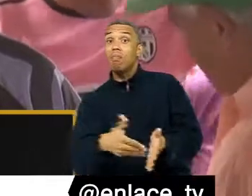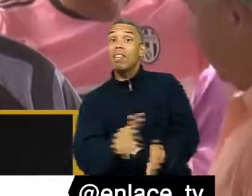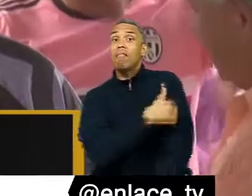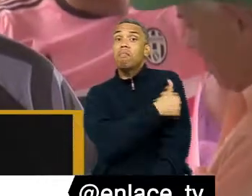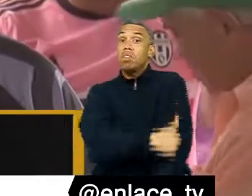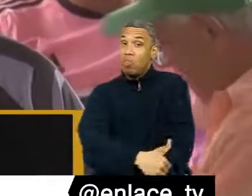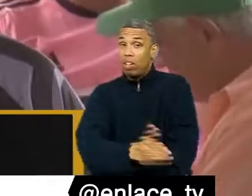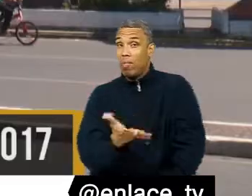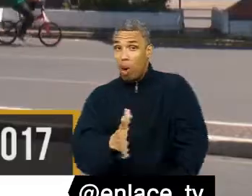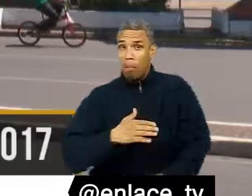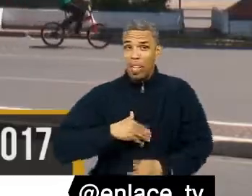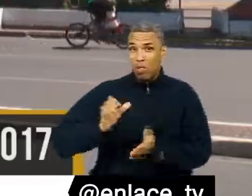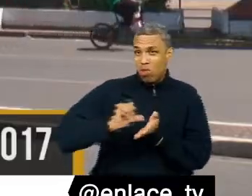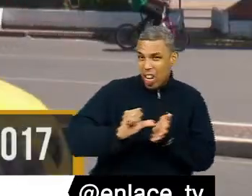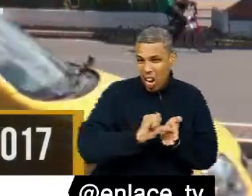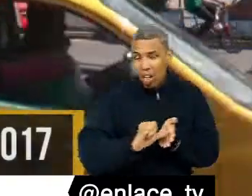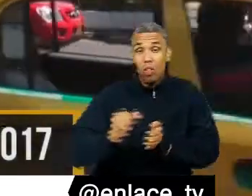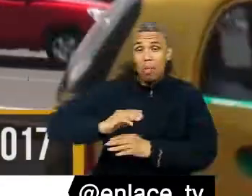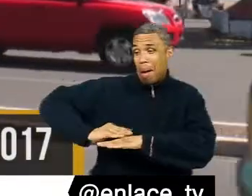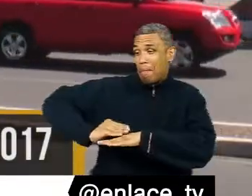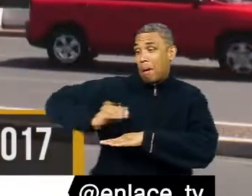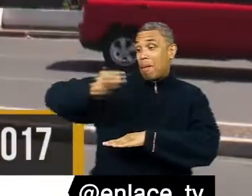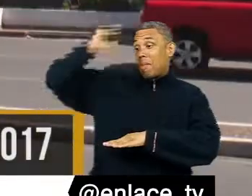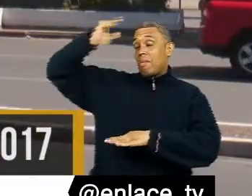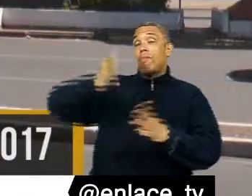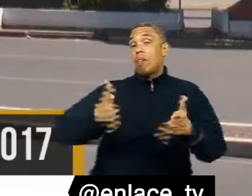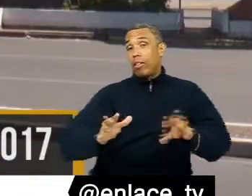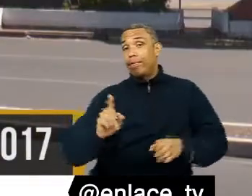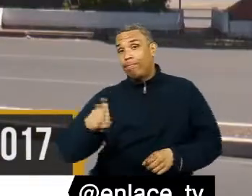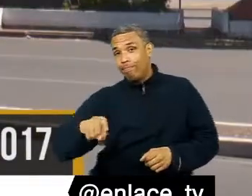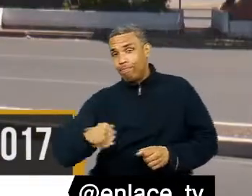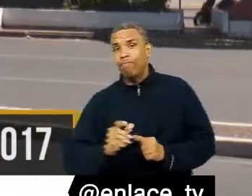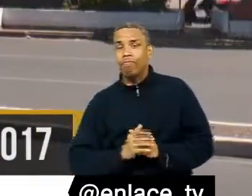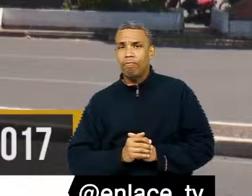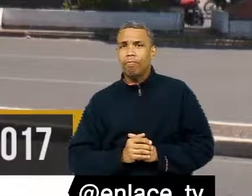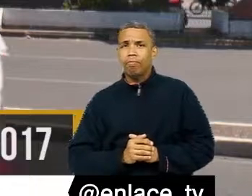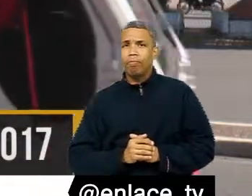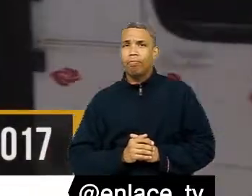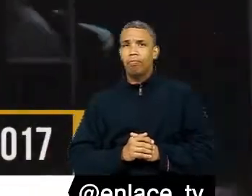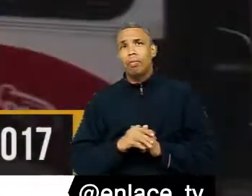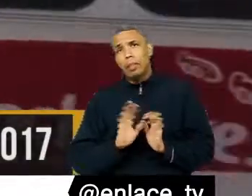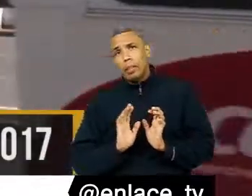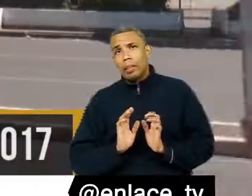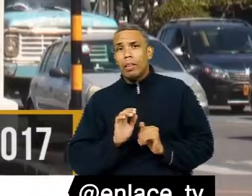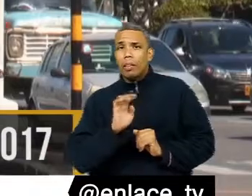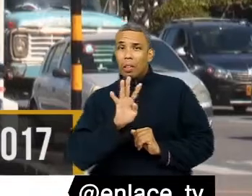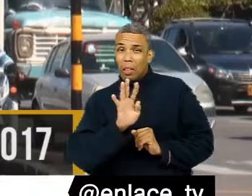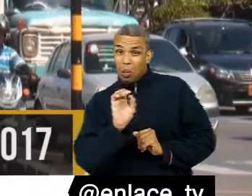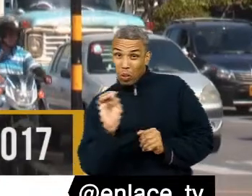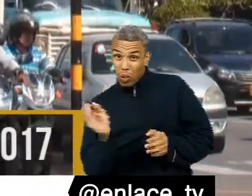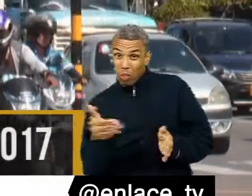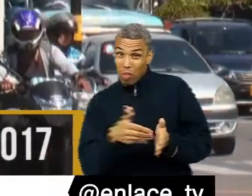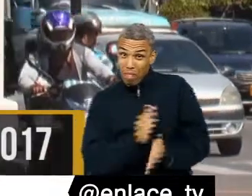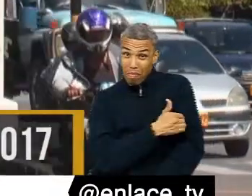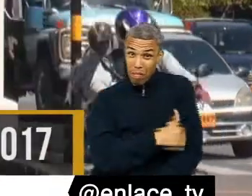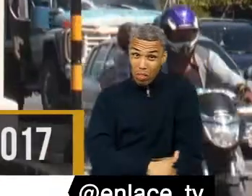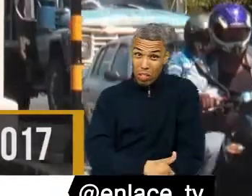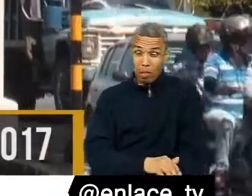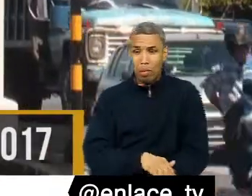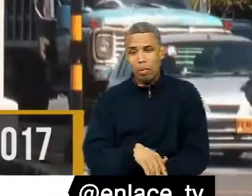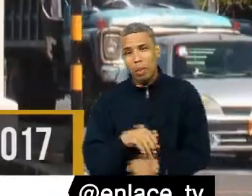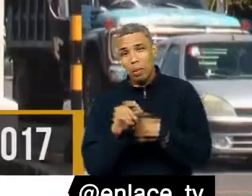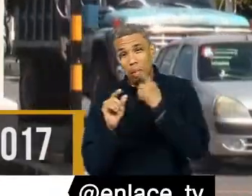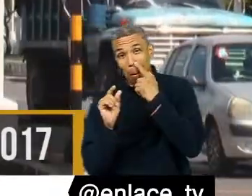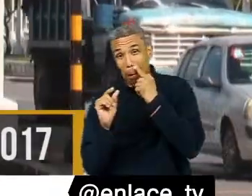pesos y que básicamente también viene con bastante apretado porque las disminuciones en el industria y comercio,